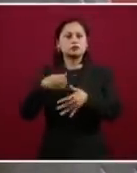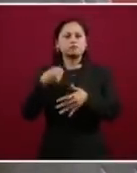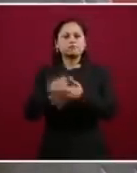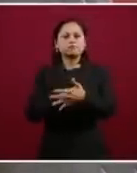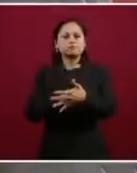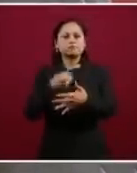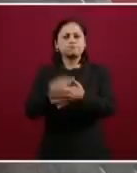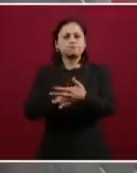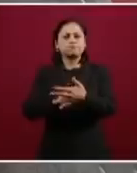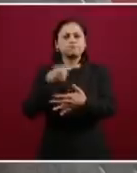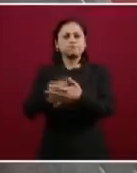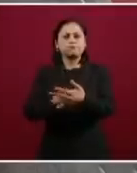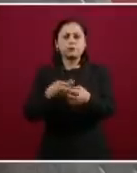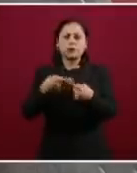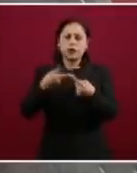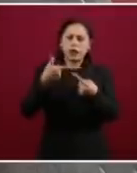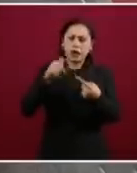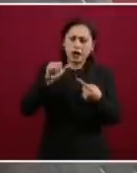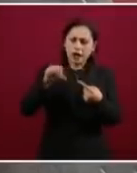sociales